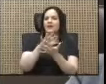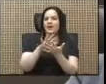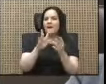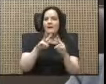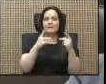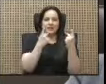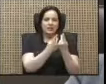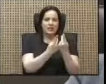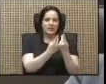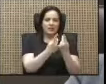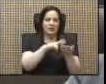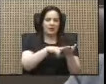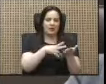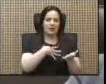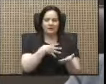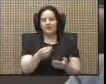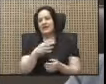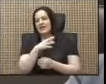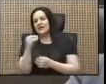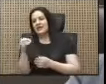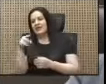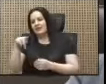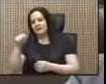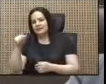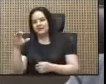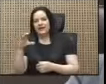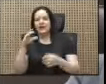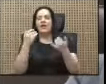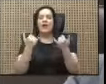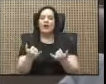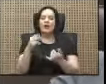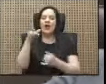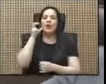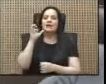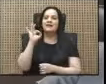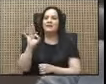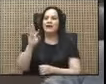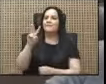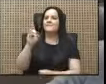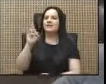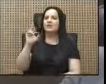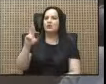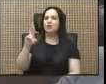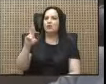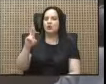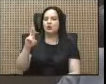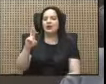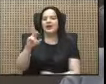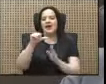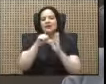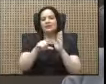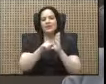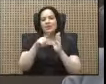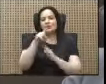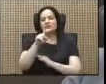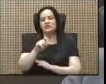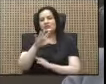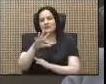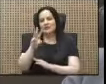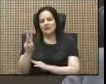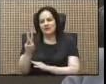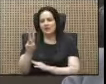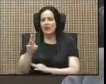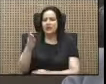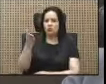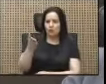Liberación Nacional y el Partido de Acción Ciudadana. Pero, pero, óigase bien, don Víctor. Artículo 156. Don Víctor.